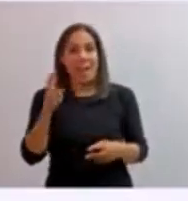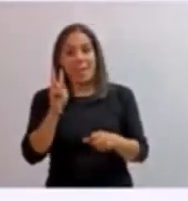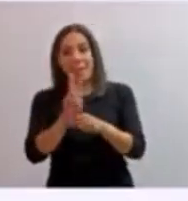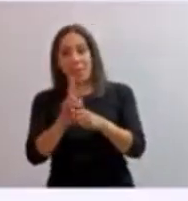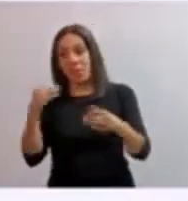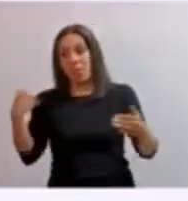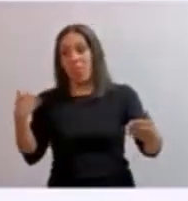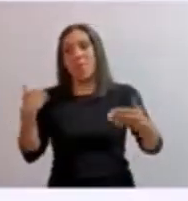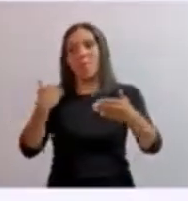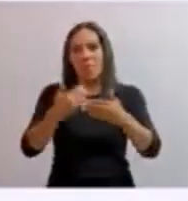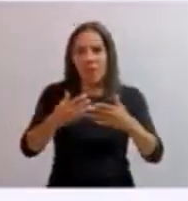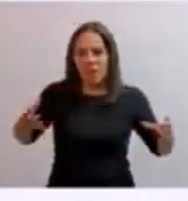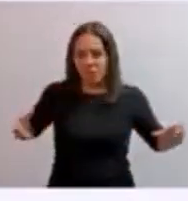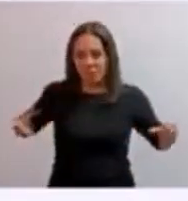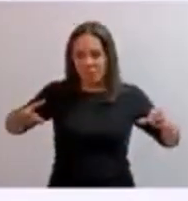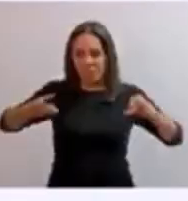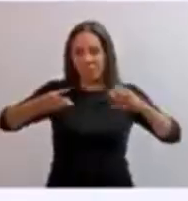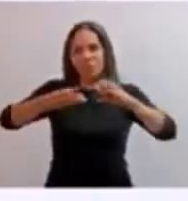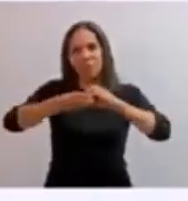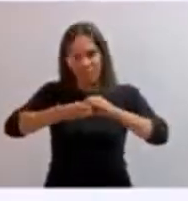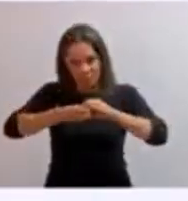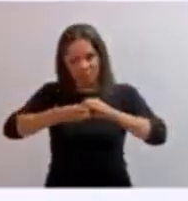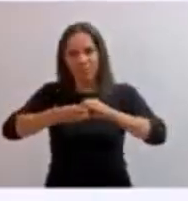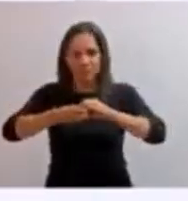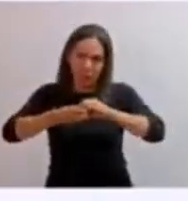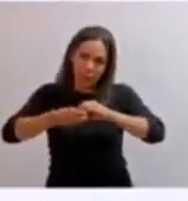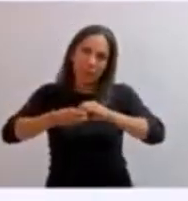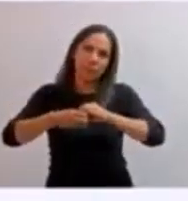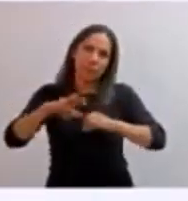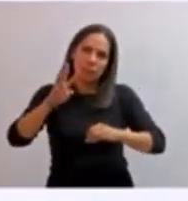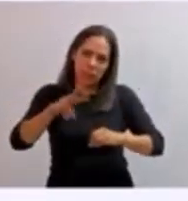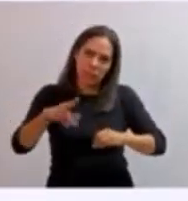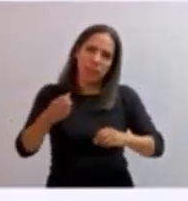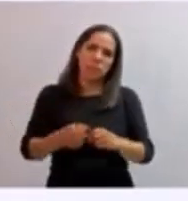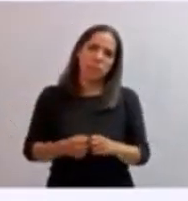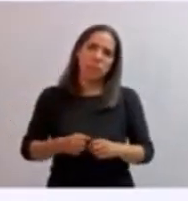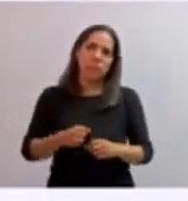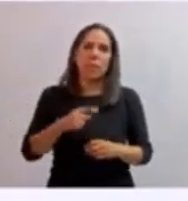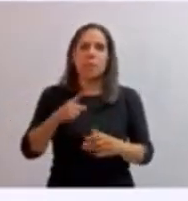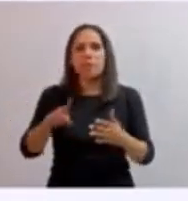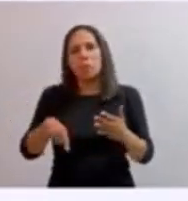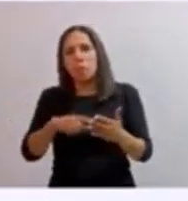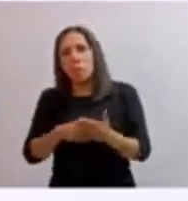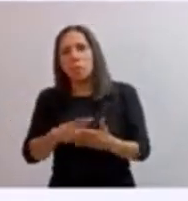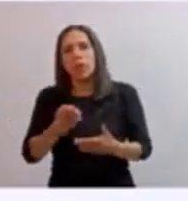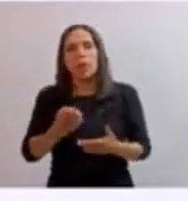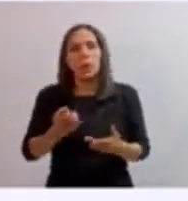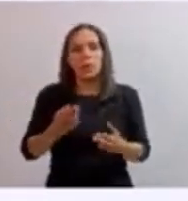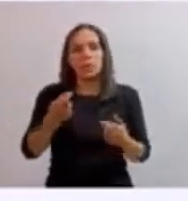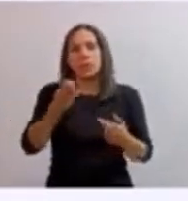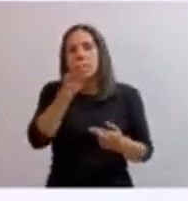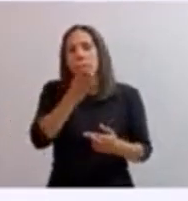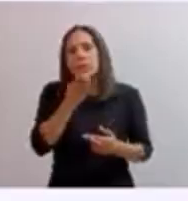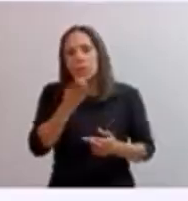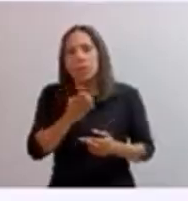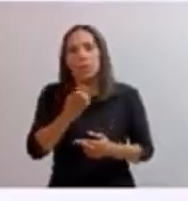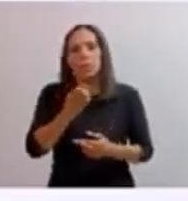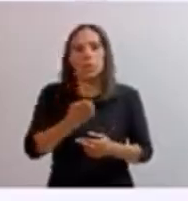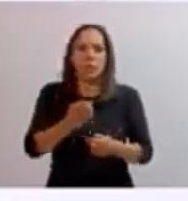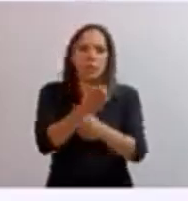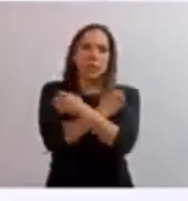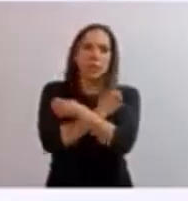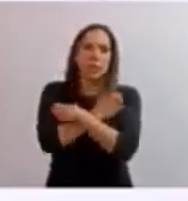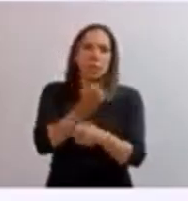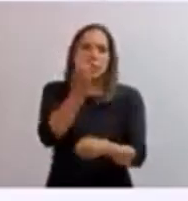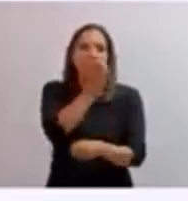Entonces, hablamos con la supervisora de educación especial, que a su vez reúne los elementos que necesita a